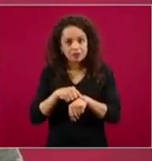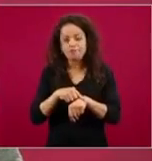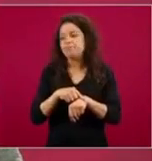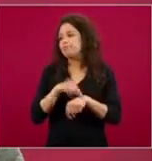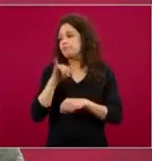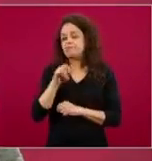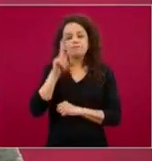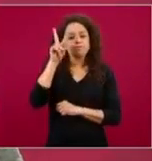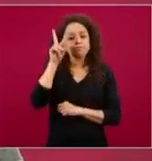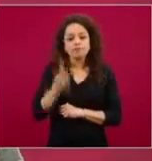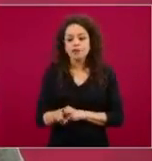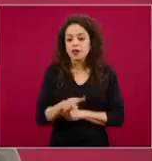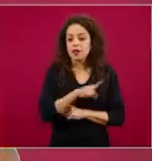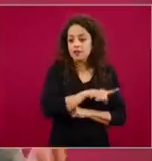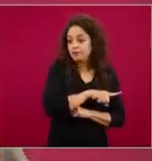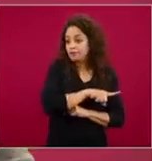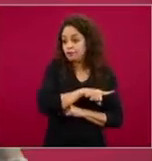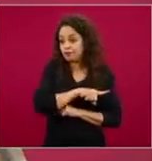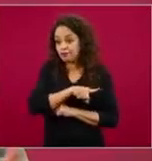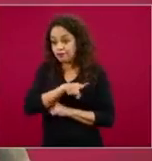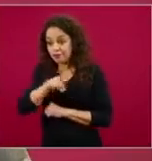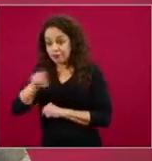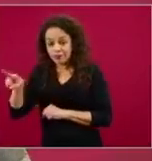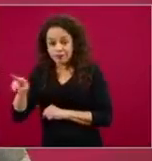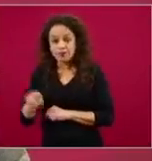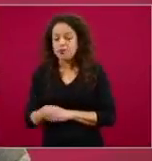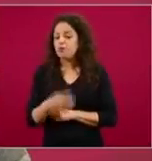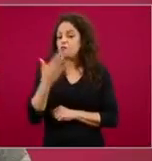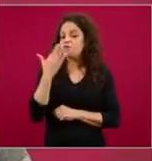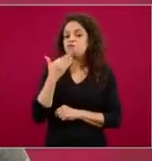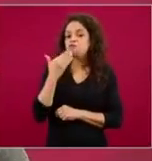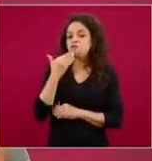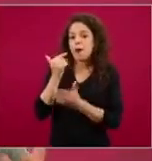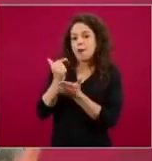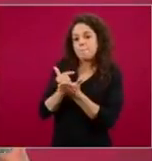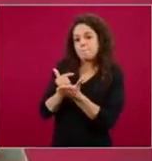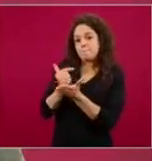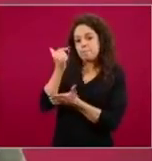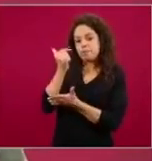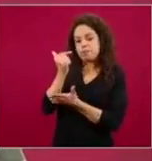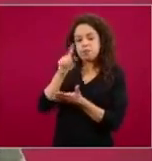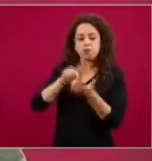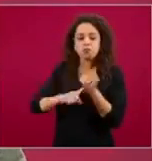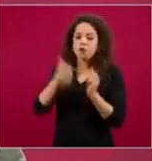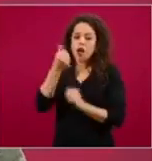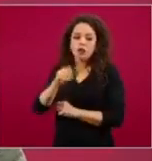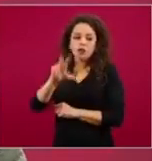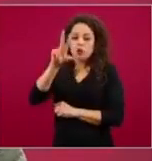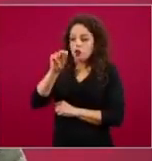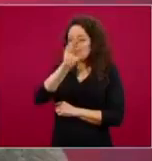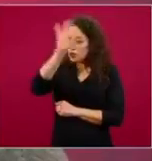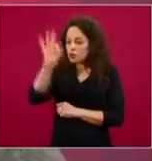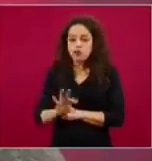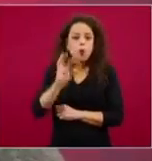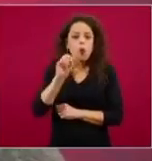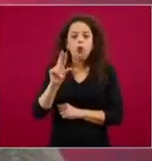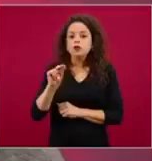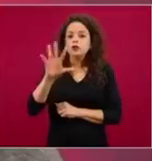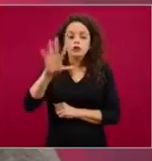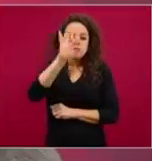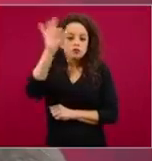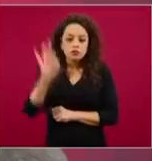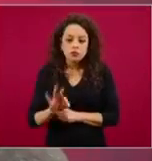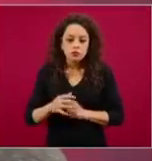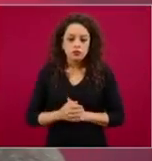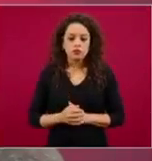la gran mayoría no van a tener complicaciones. 80%, 85%, 8 o casi